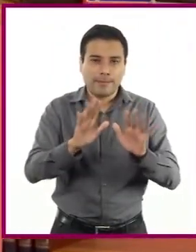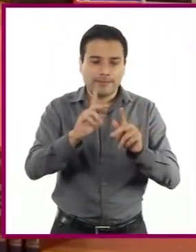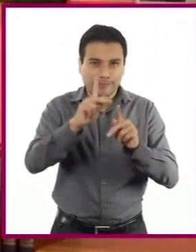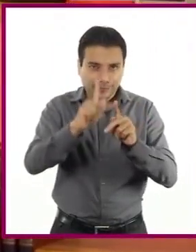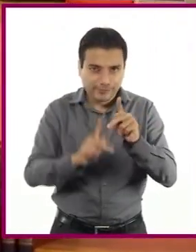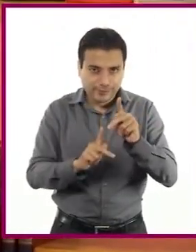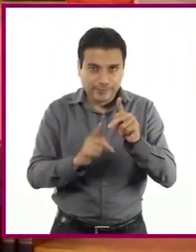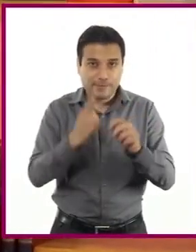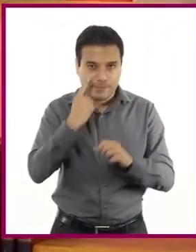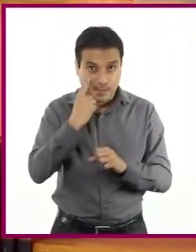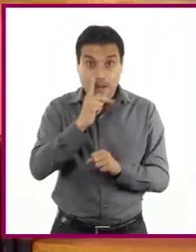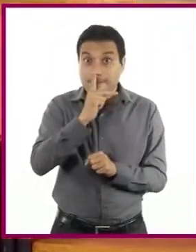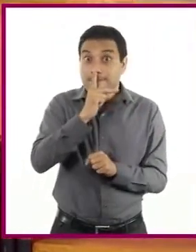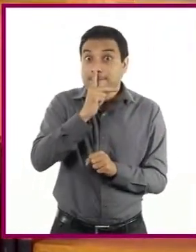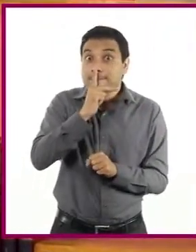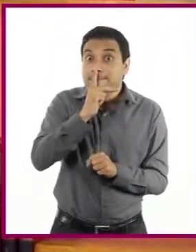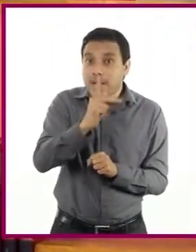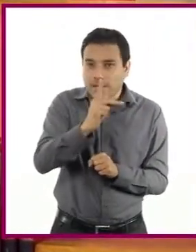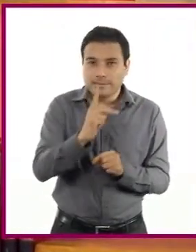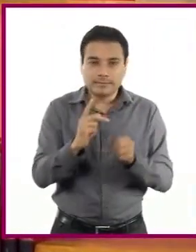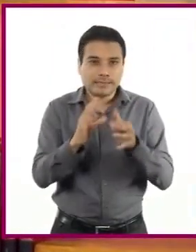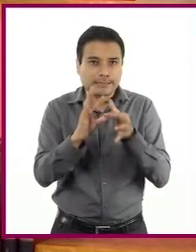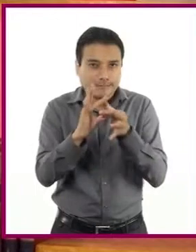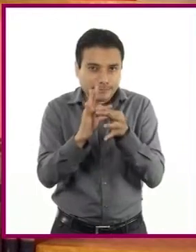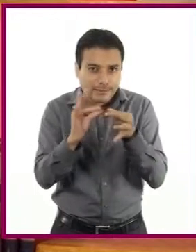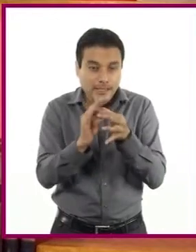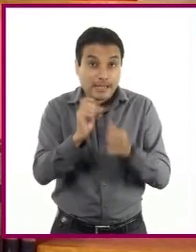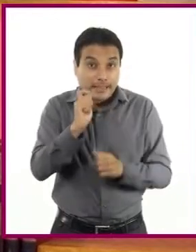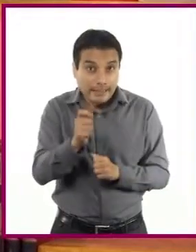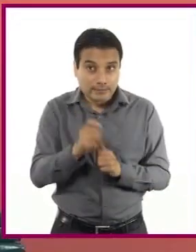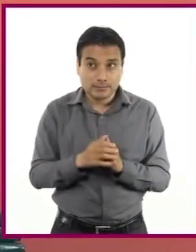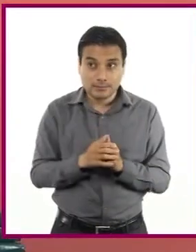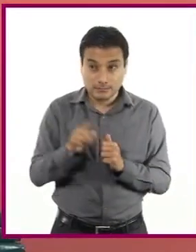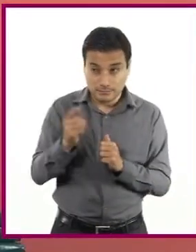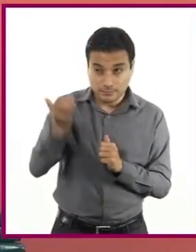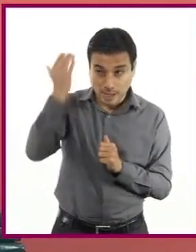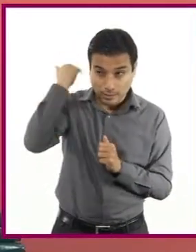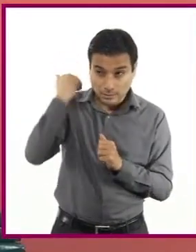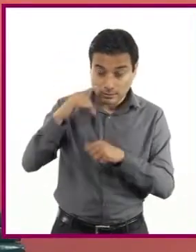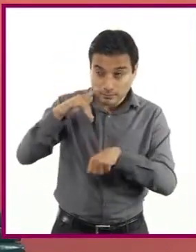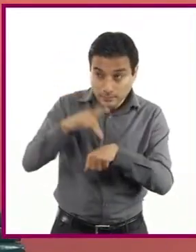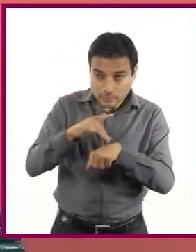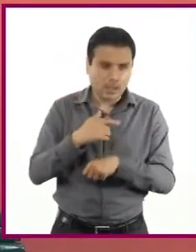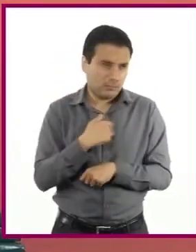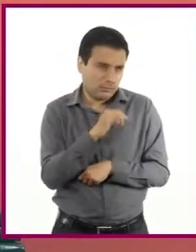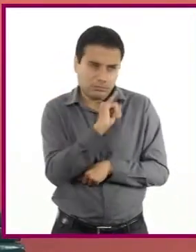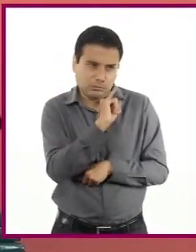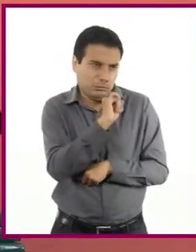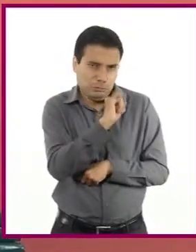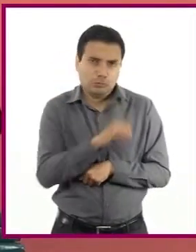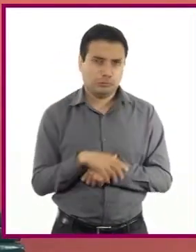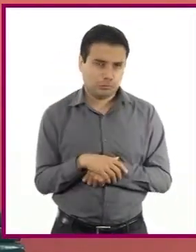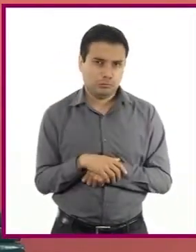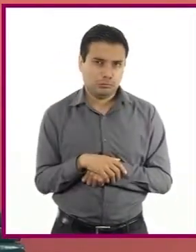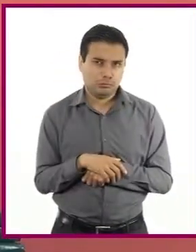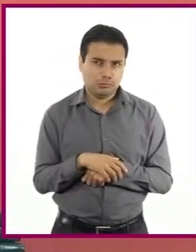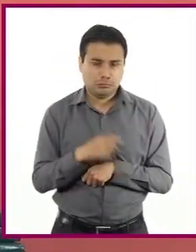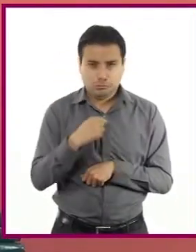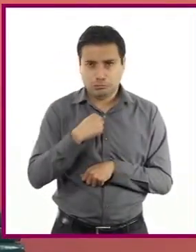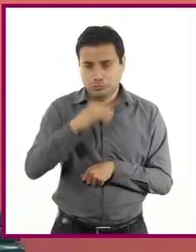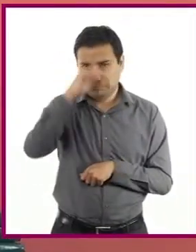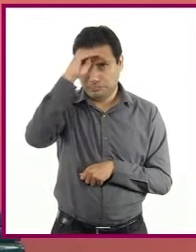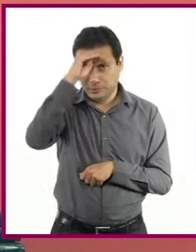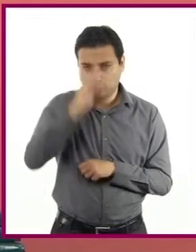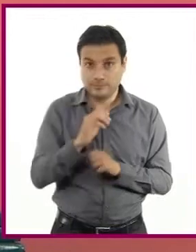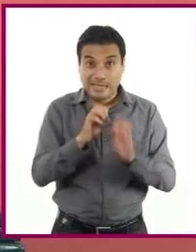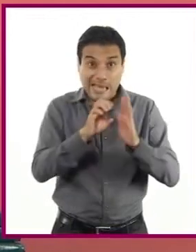algunas palabras o de ampliar un poco más el contenido? Varias veces. Considero que no es conveniente avanzar